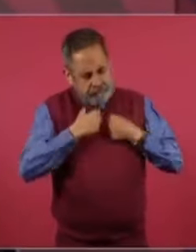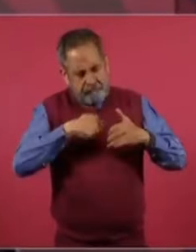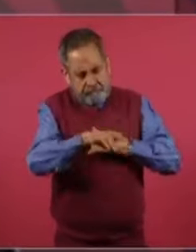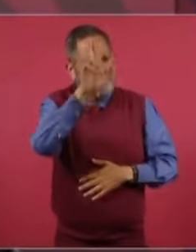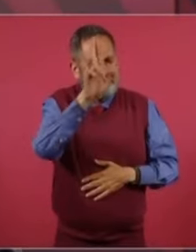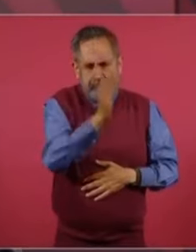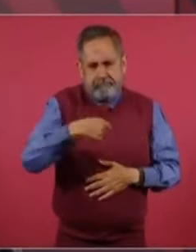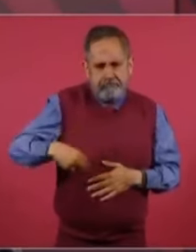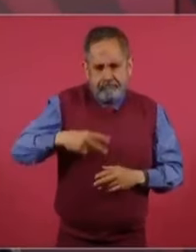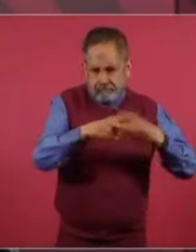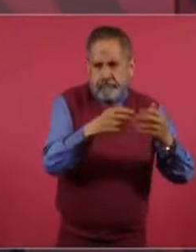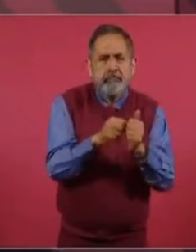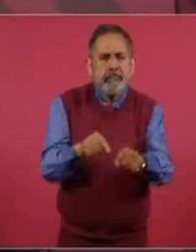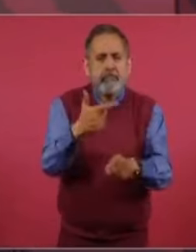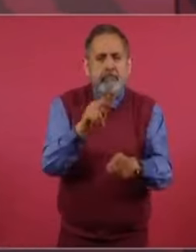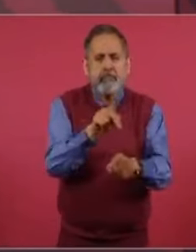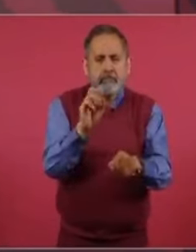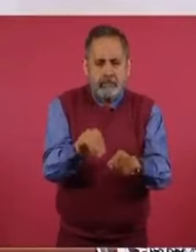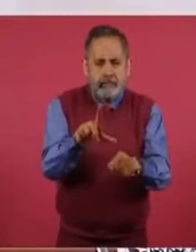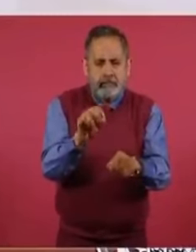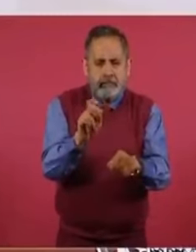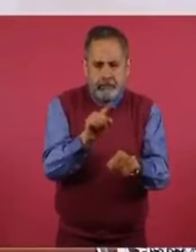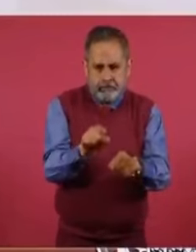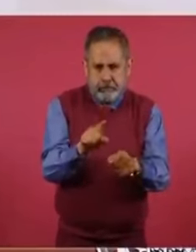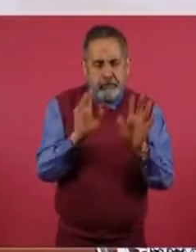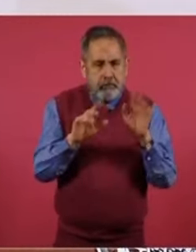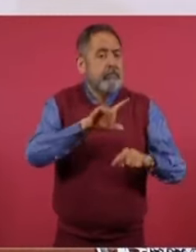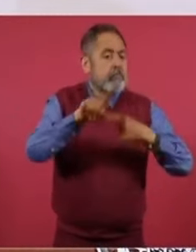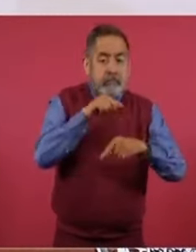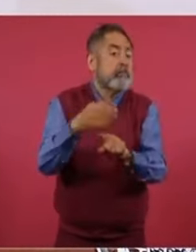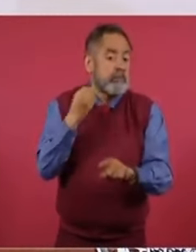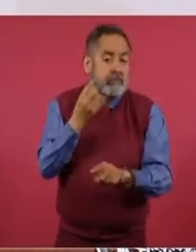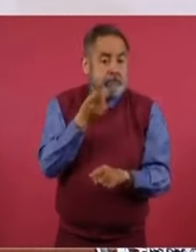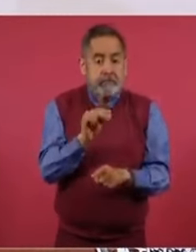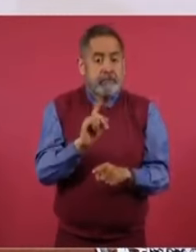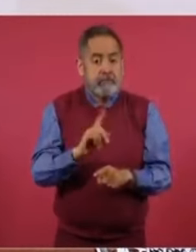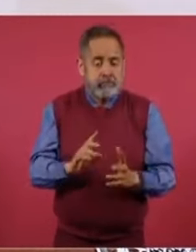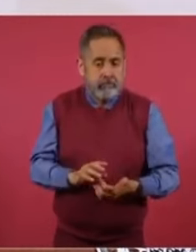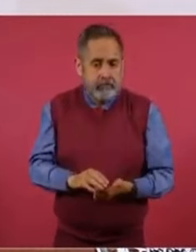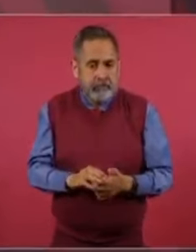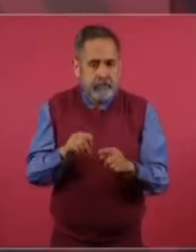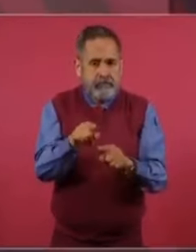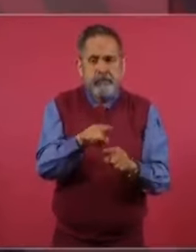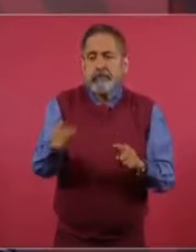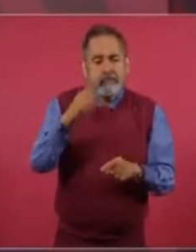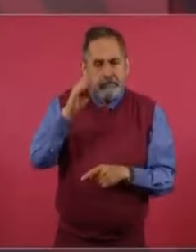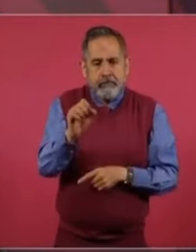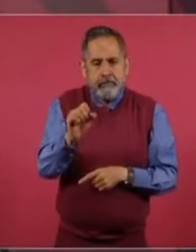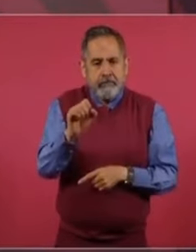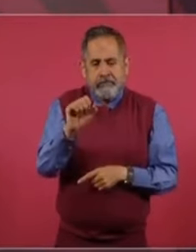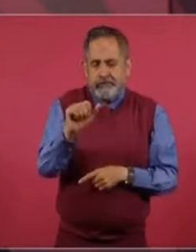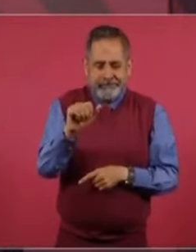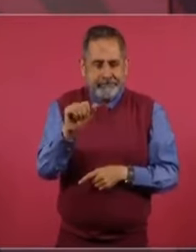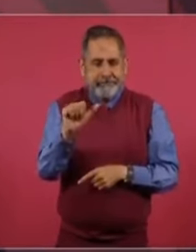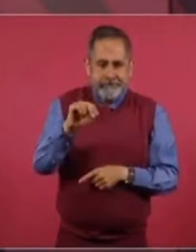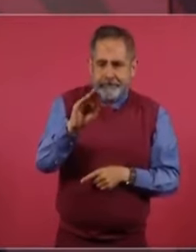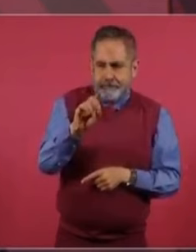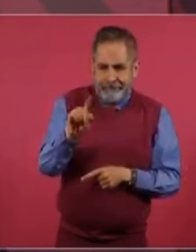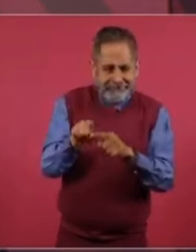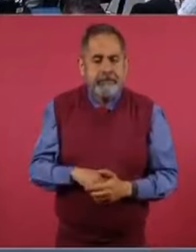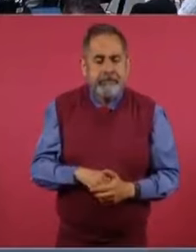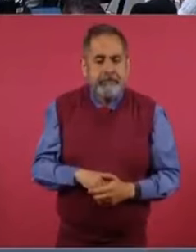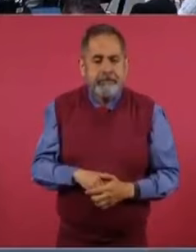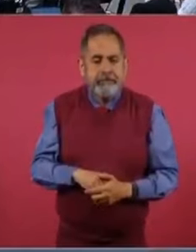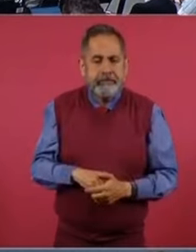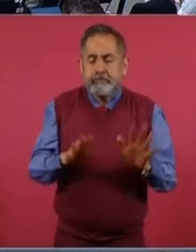con Guzmán López, pero luego el abogado del señor Zambada dijo de que lo habían